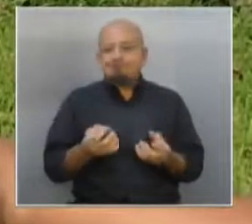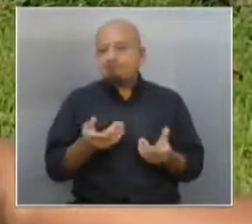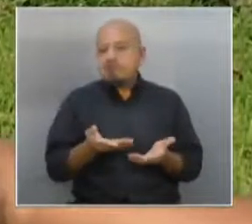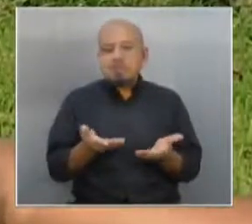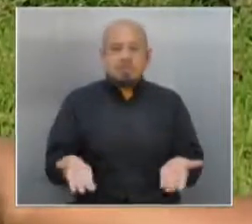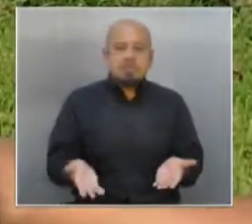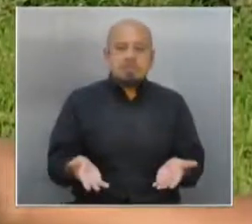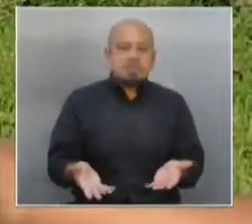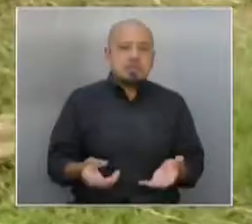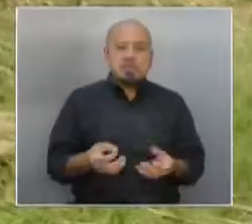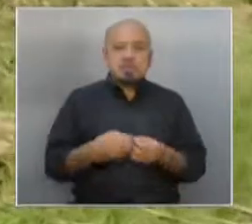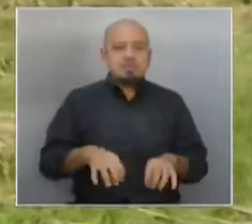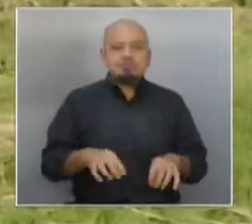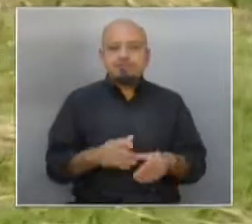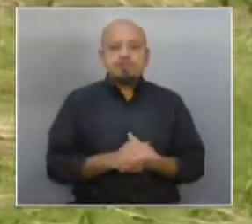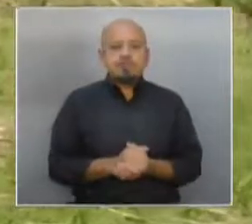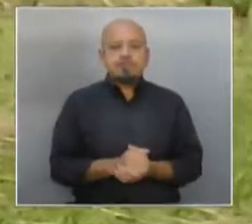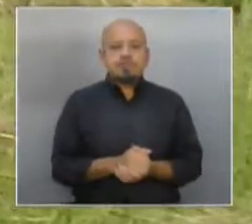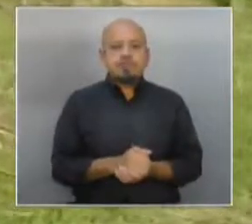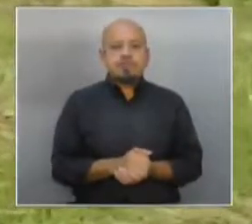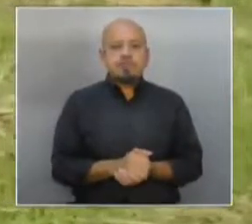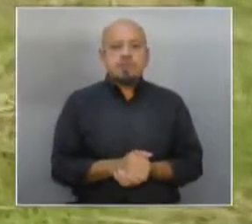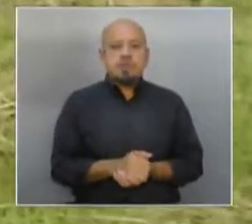para vender.